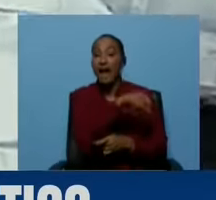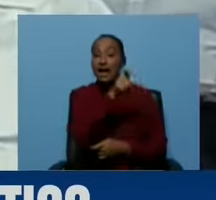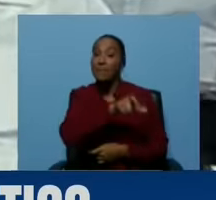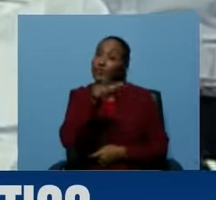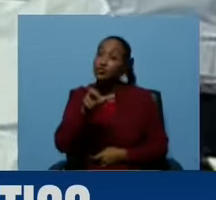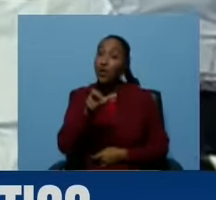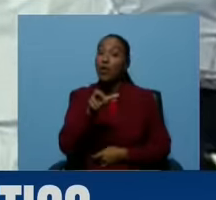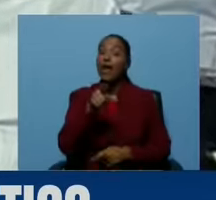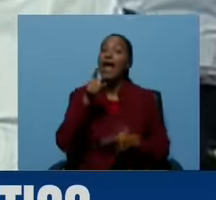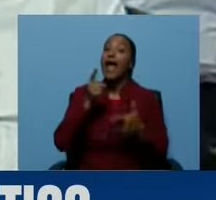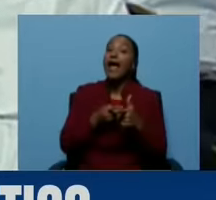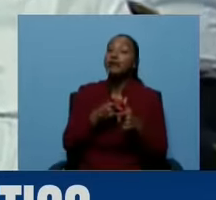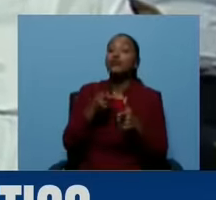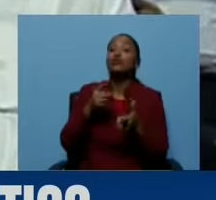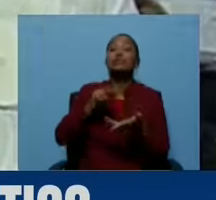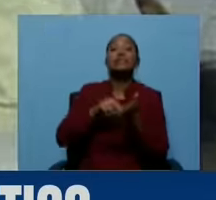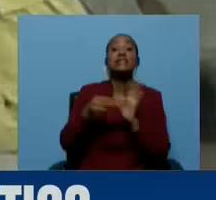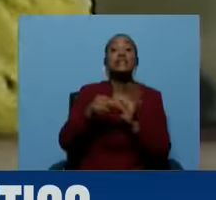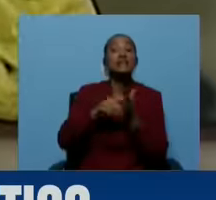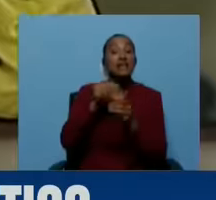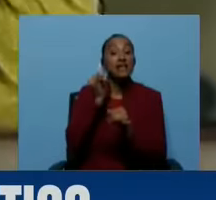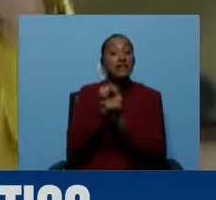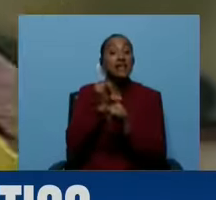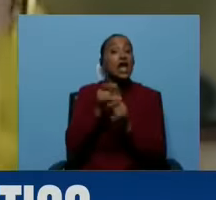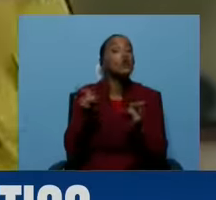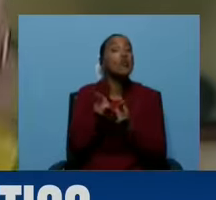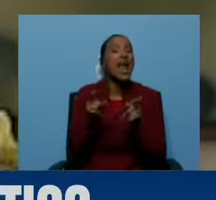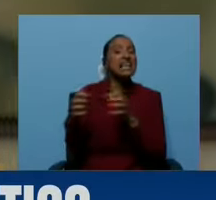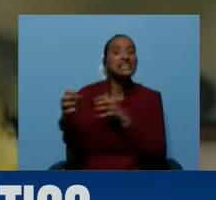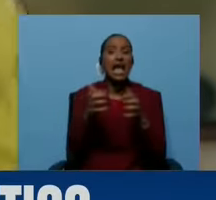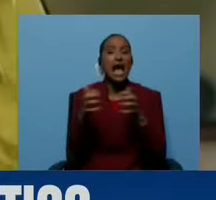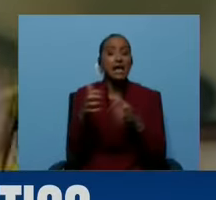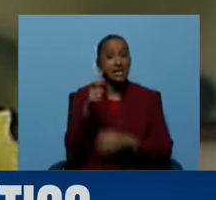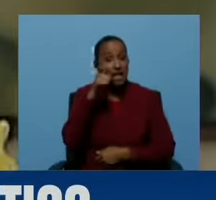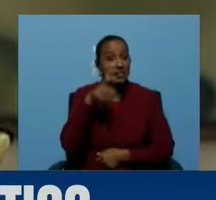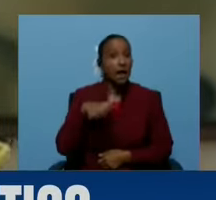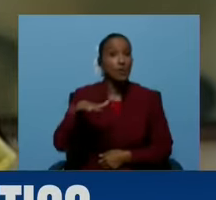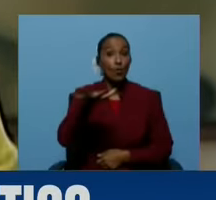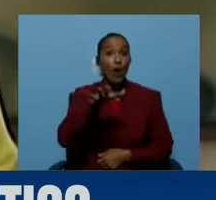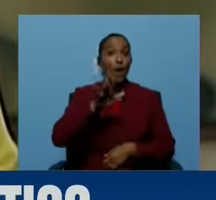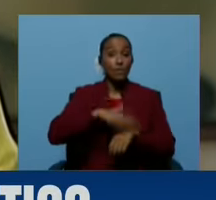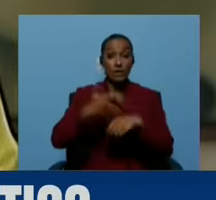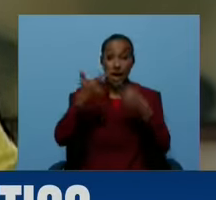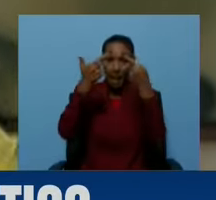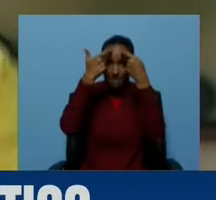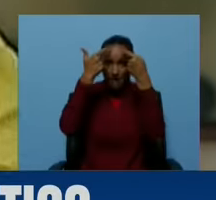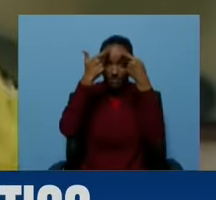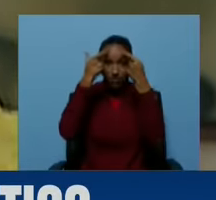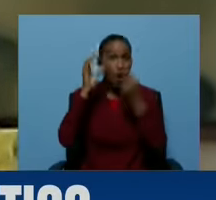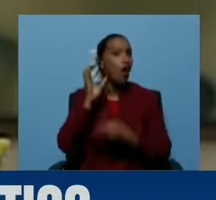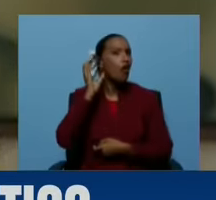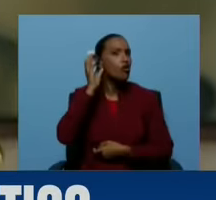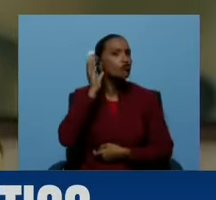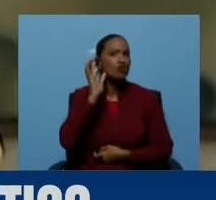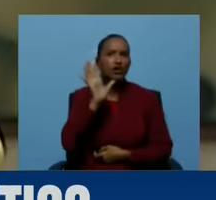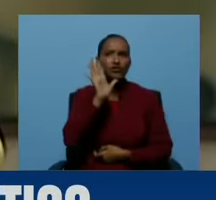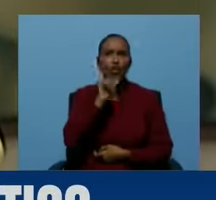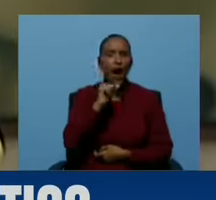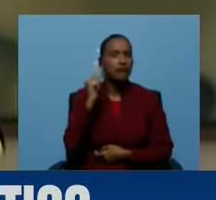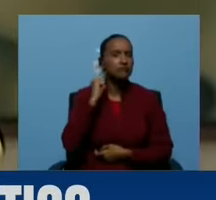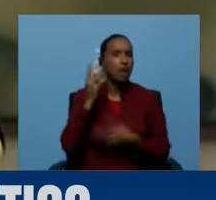pueblos. Primero ocupando el espacio de la mente, de la conciencia,